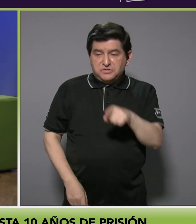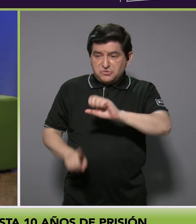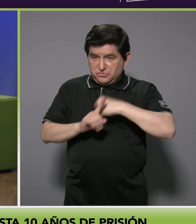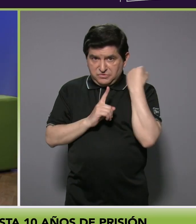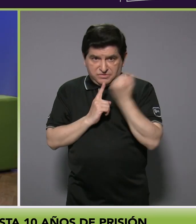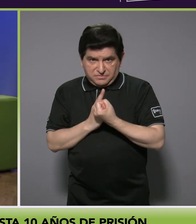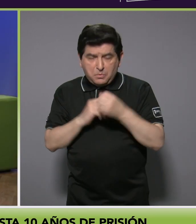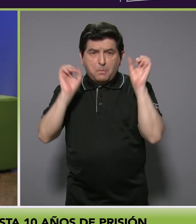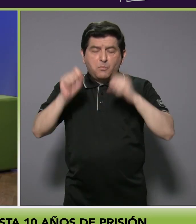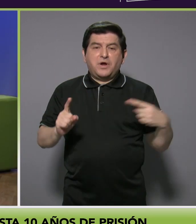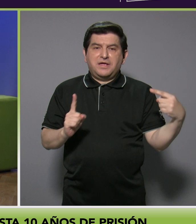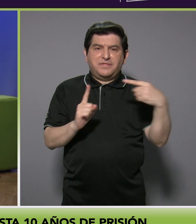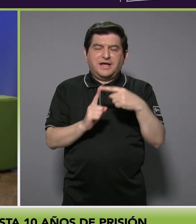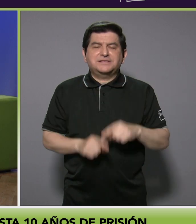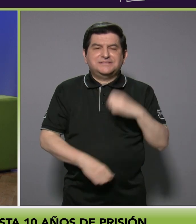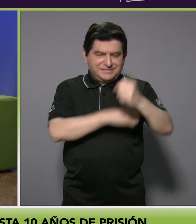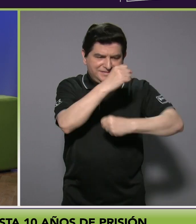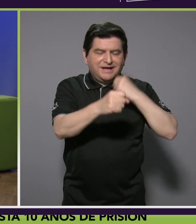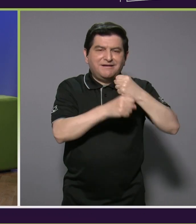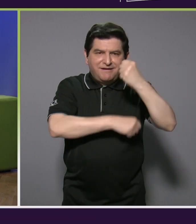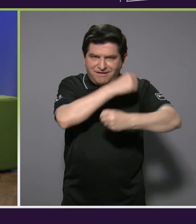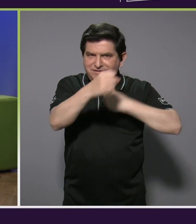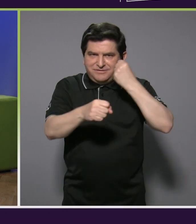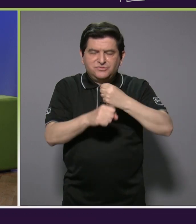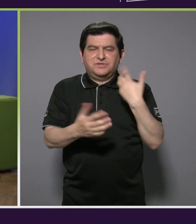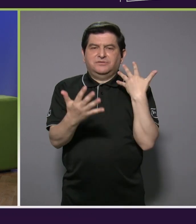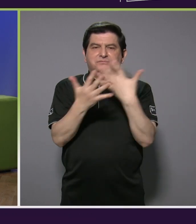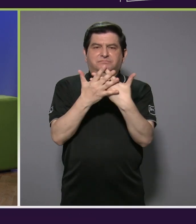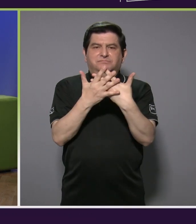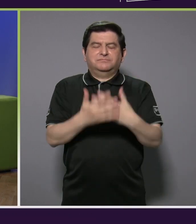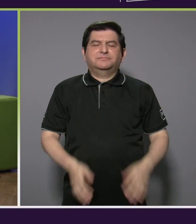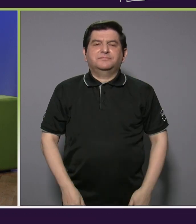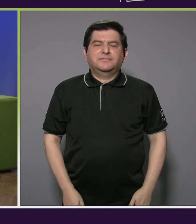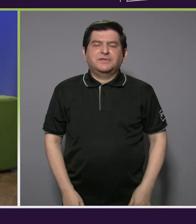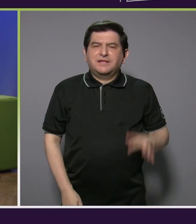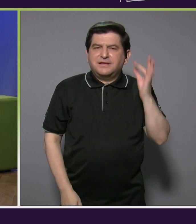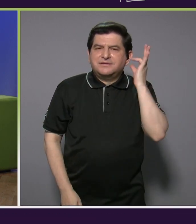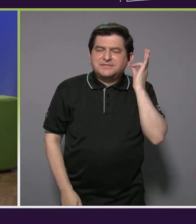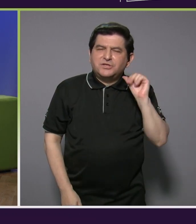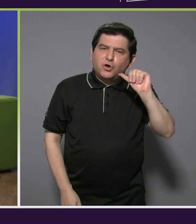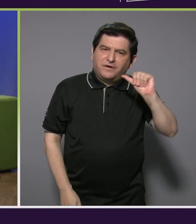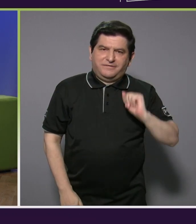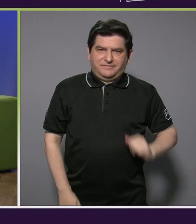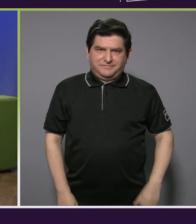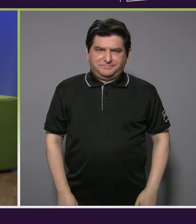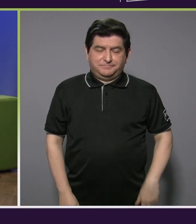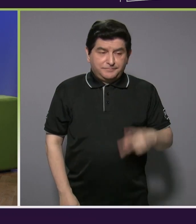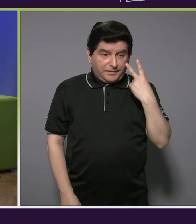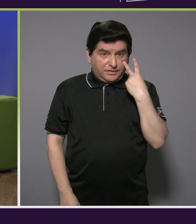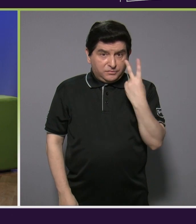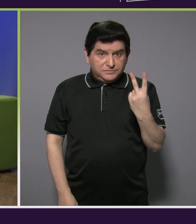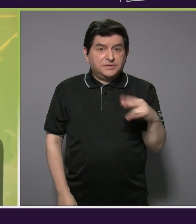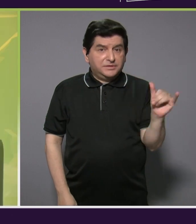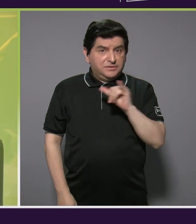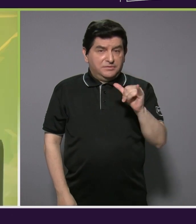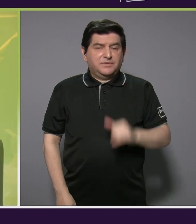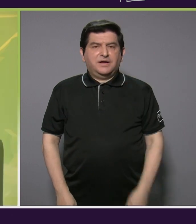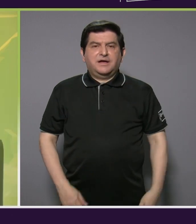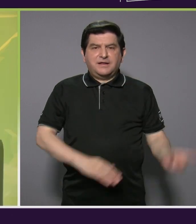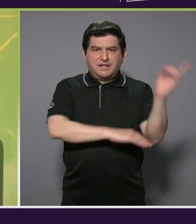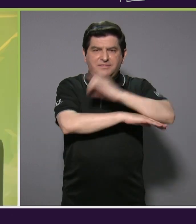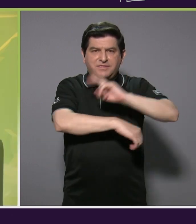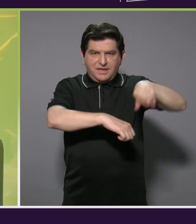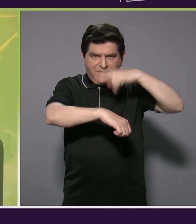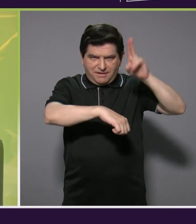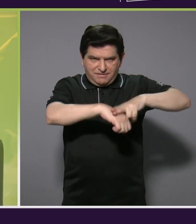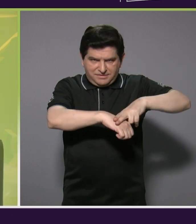puede tener incluso penas de años de cárcel. Y también, Alexandra, vemos que el Día Nacional también lo